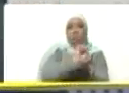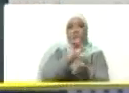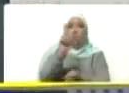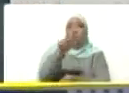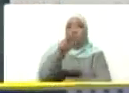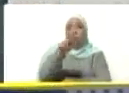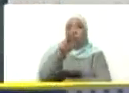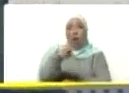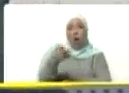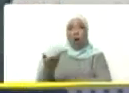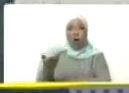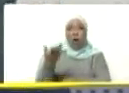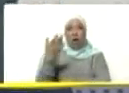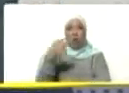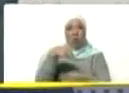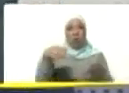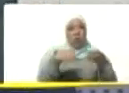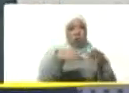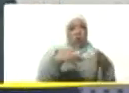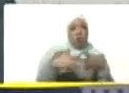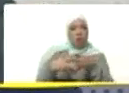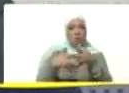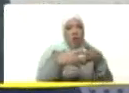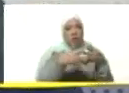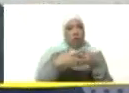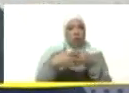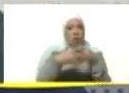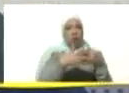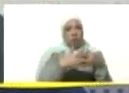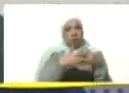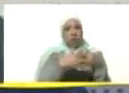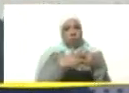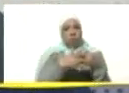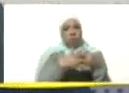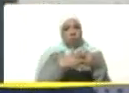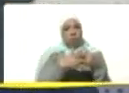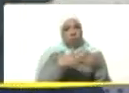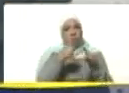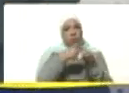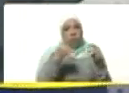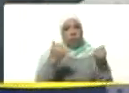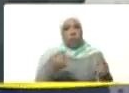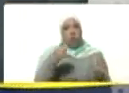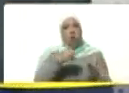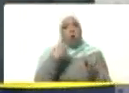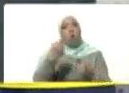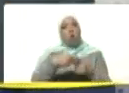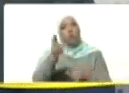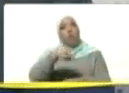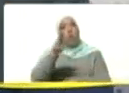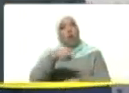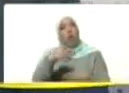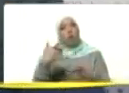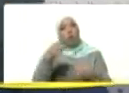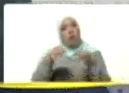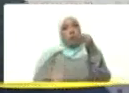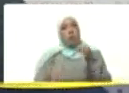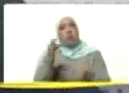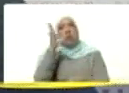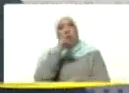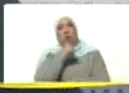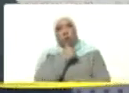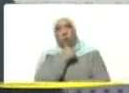empire, por las agencias estatales del imperio, and were never brought to justice, y nunca fueron enjuiciados.